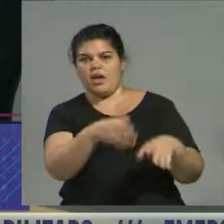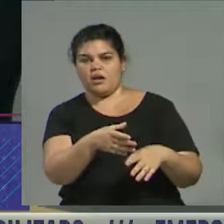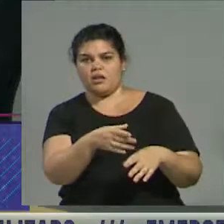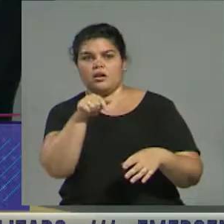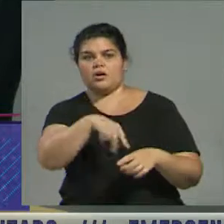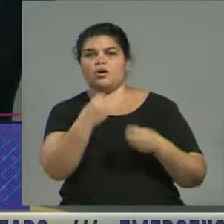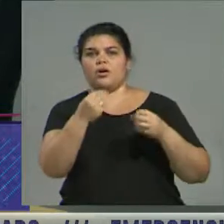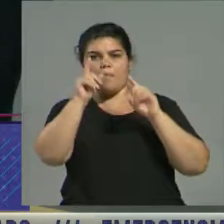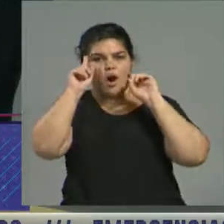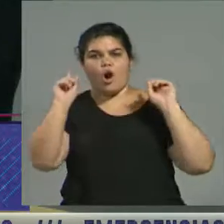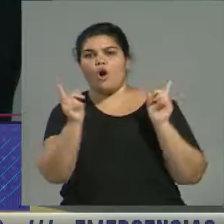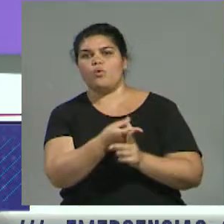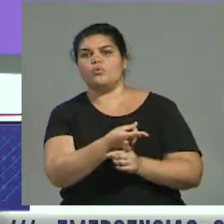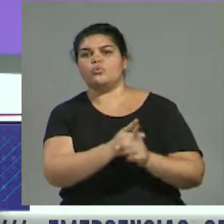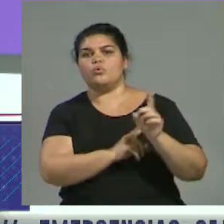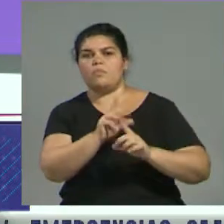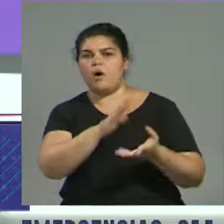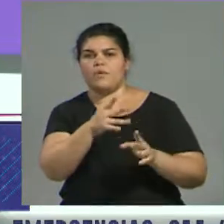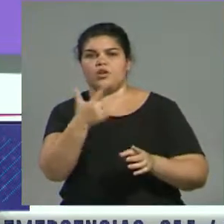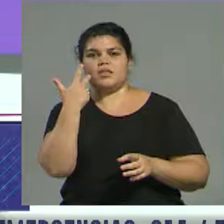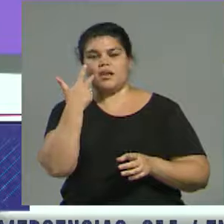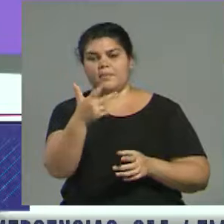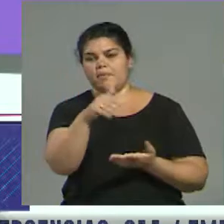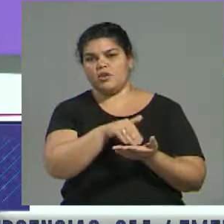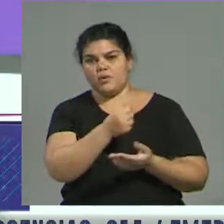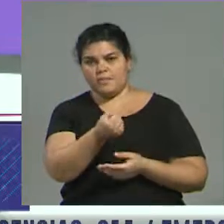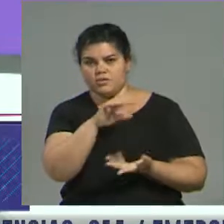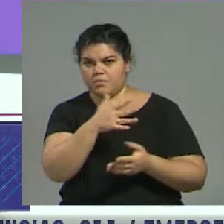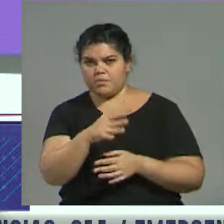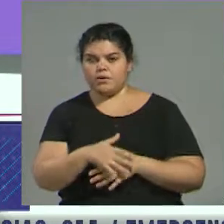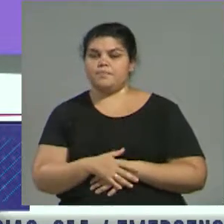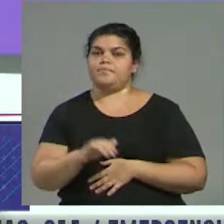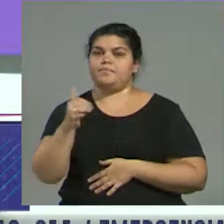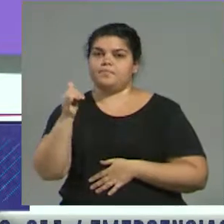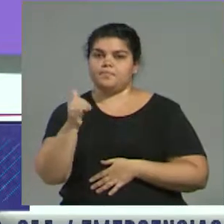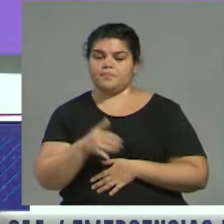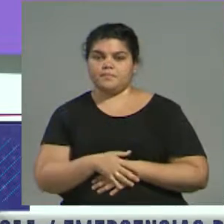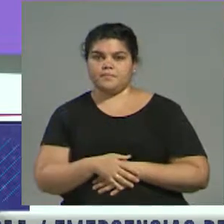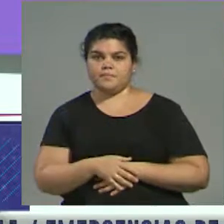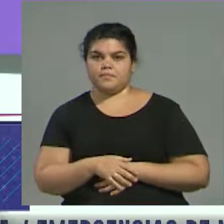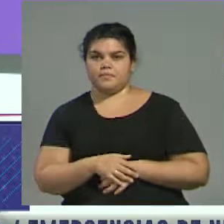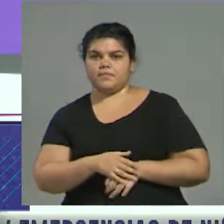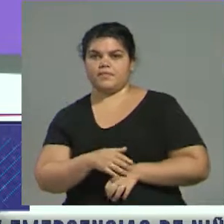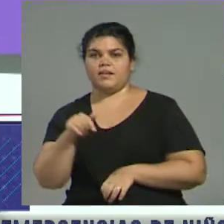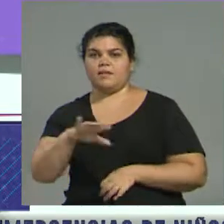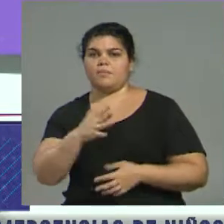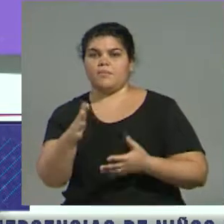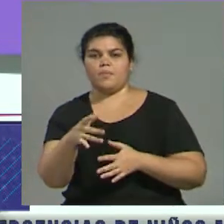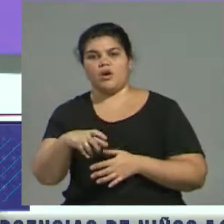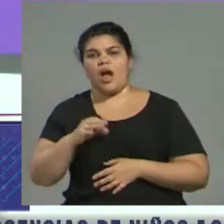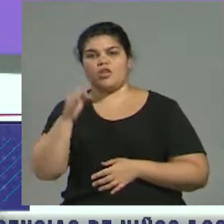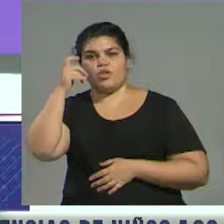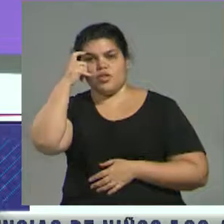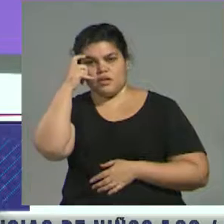hablábamos de más de 3.000 millones de pesos. Sí, es cierto. Hay que tener en claro en esto que durante prácticamente 10